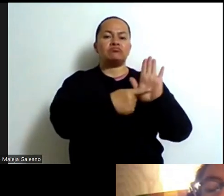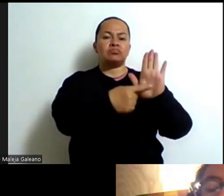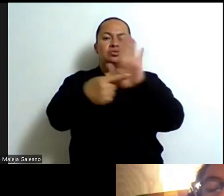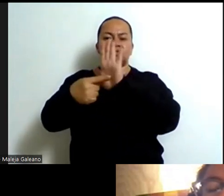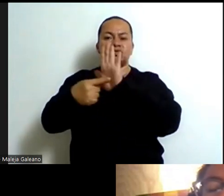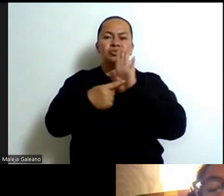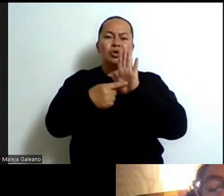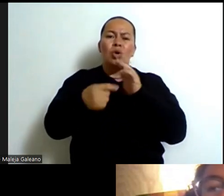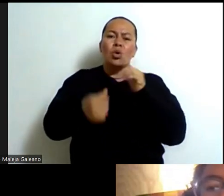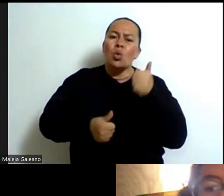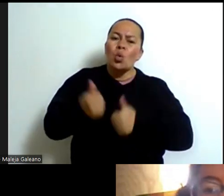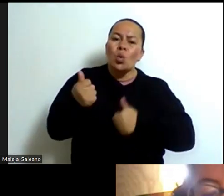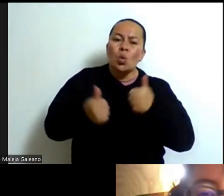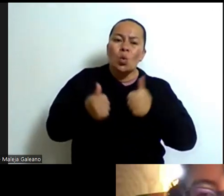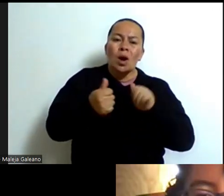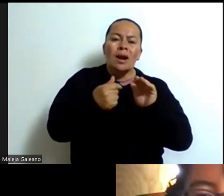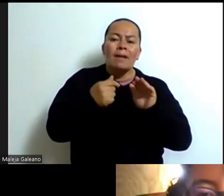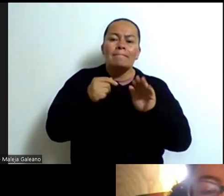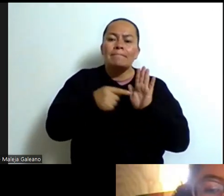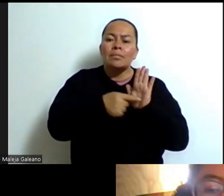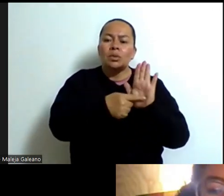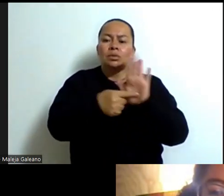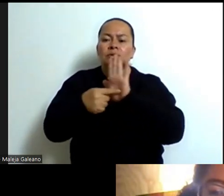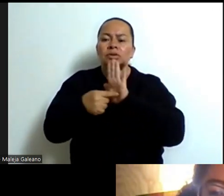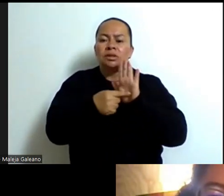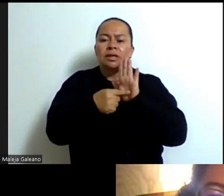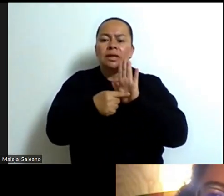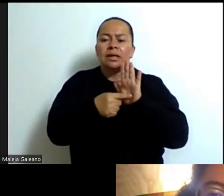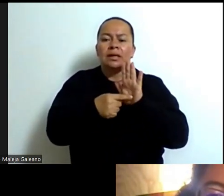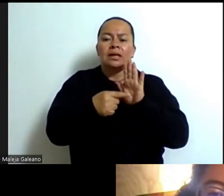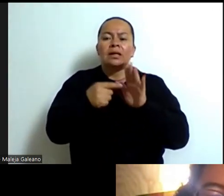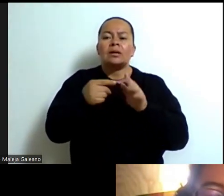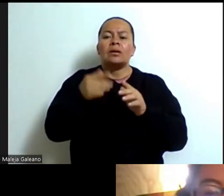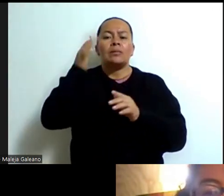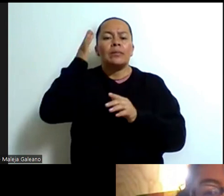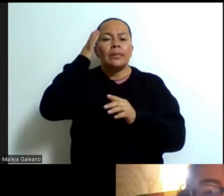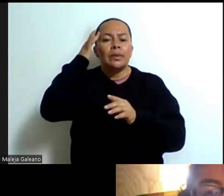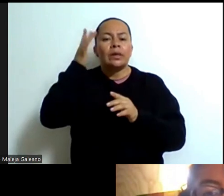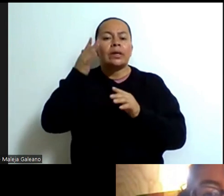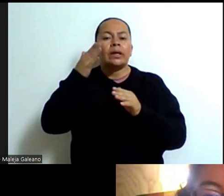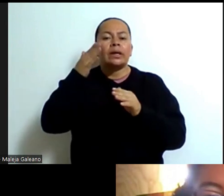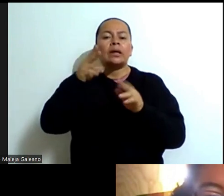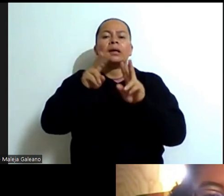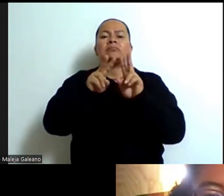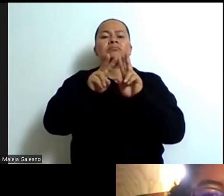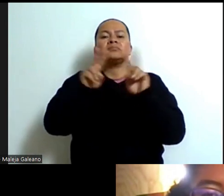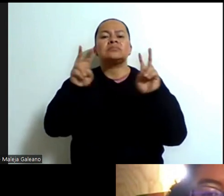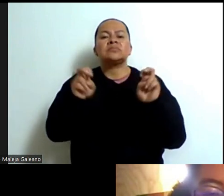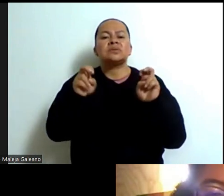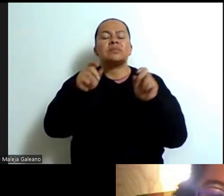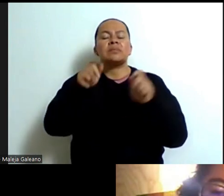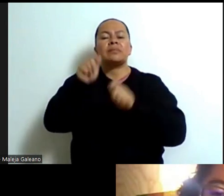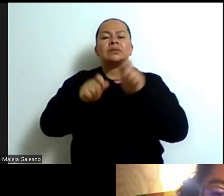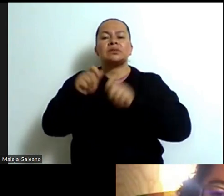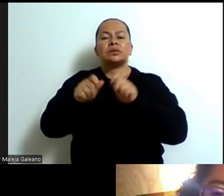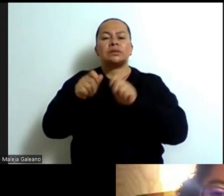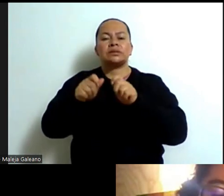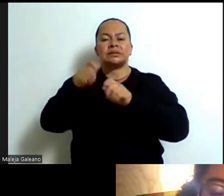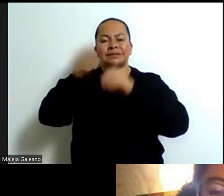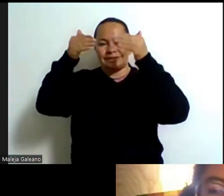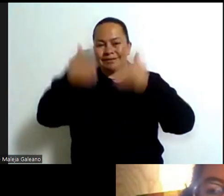a a a visibilizar más bien el que las personas con discapacidad También tenemos agencia